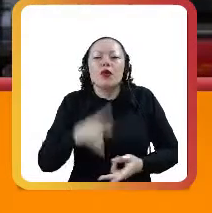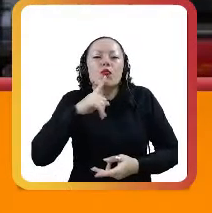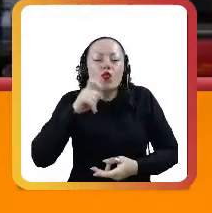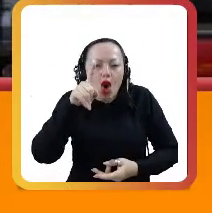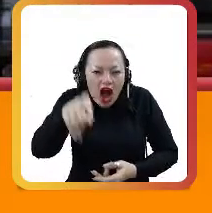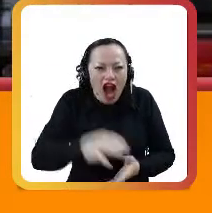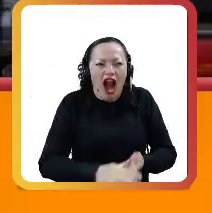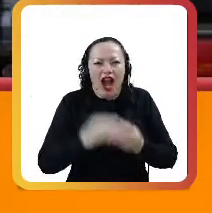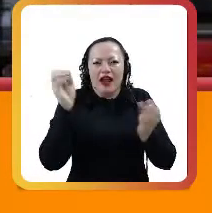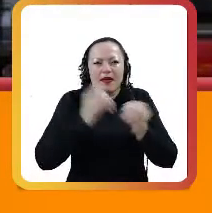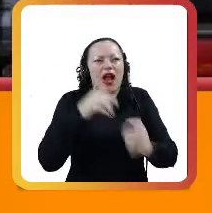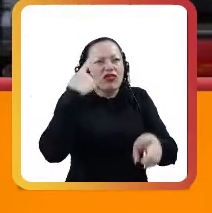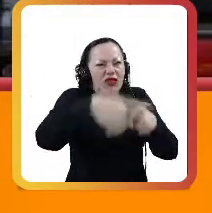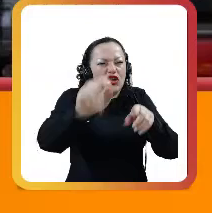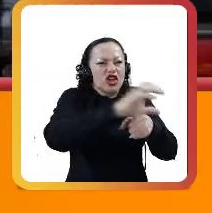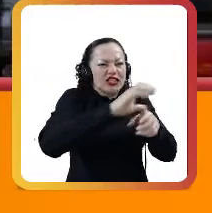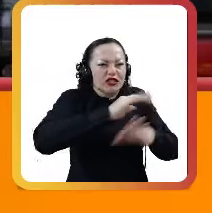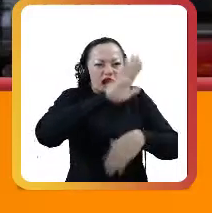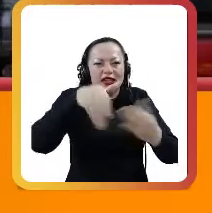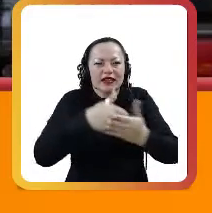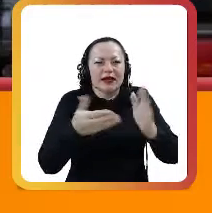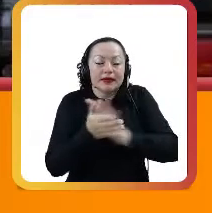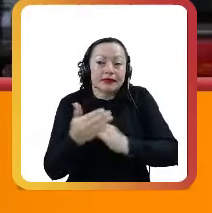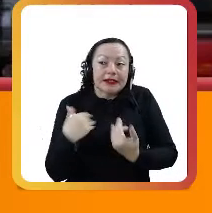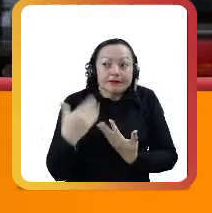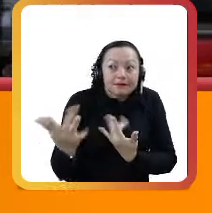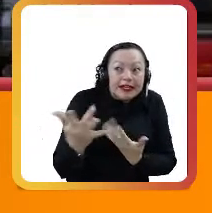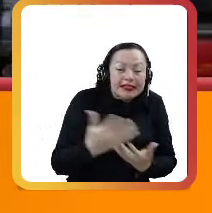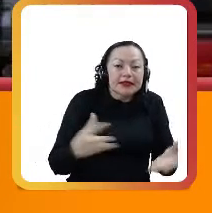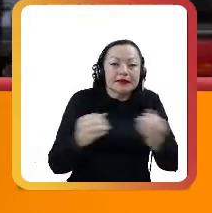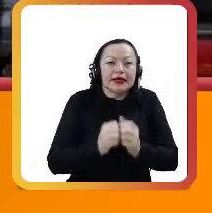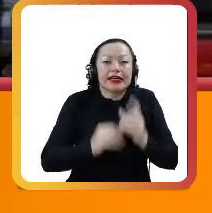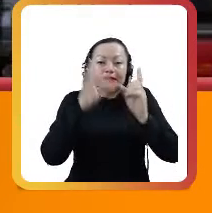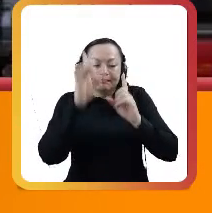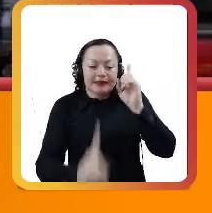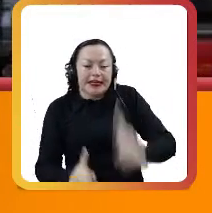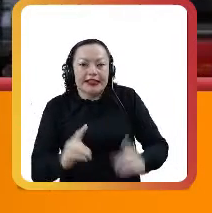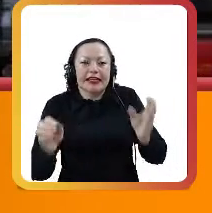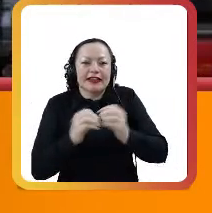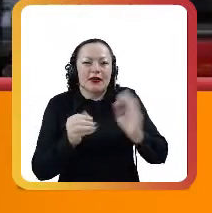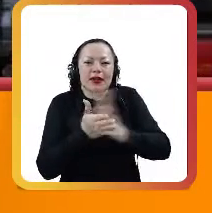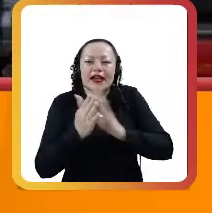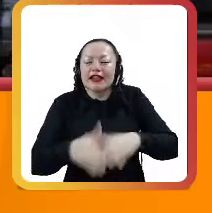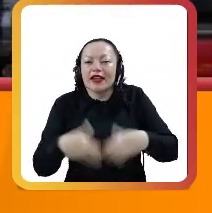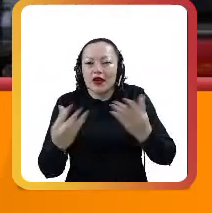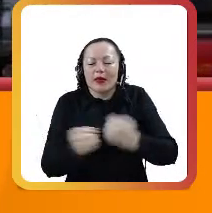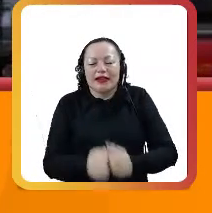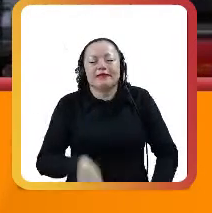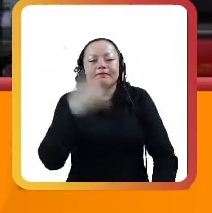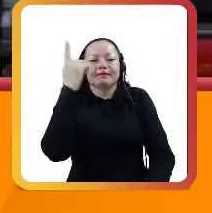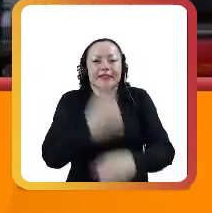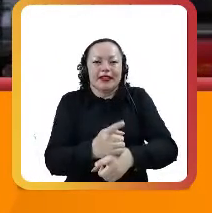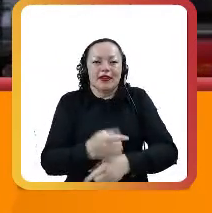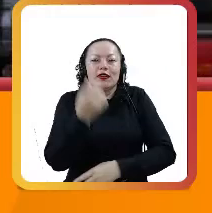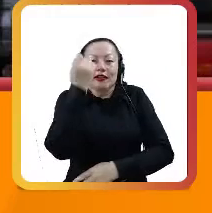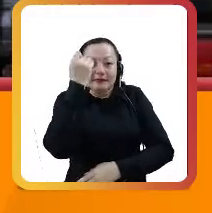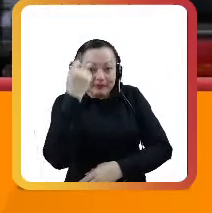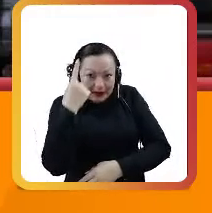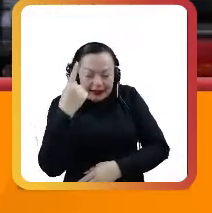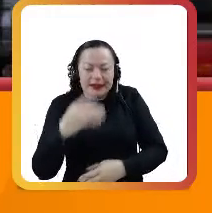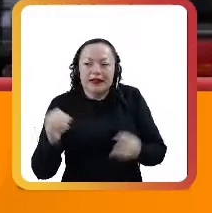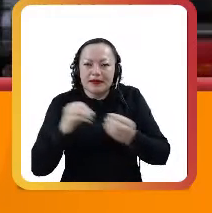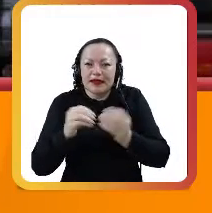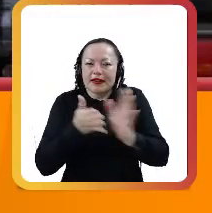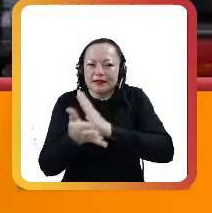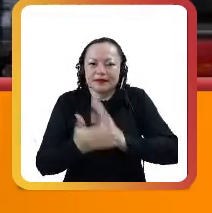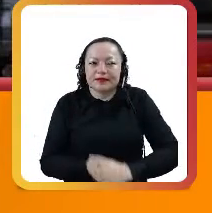Bucaramanga, bueno, para las otras ciudades, y esperar a que se tomen decisiones aquí en La Dorada, Caldas. Correcto, Laurita, así es. Bueno,